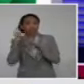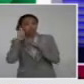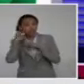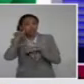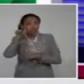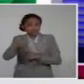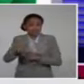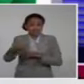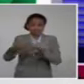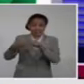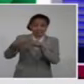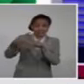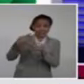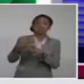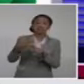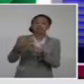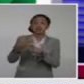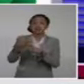paciente